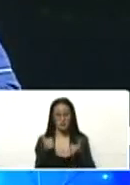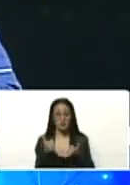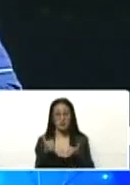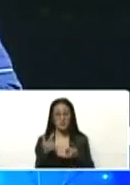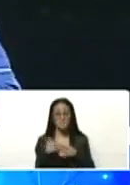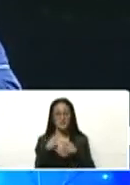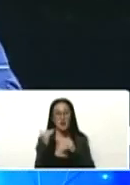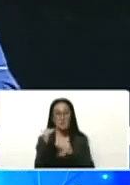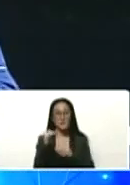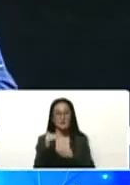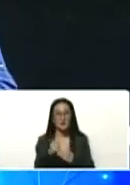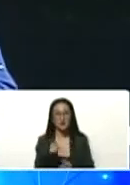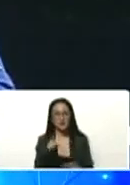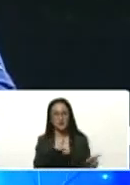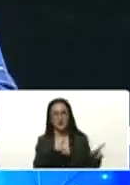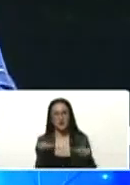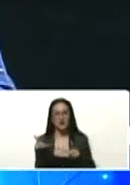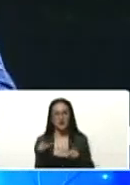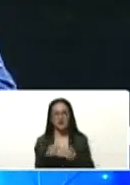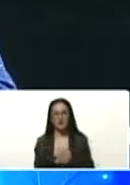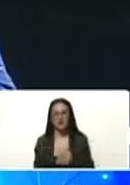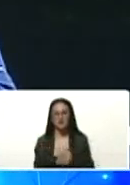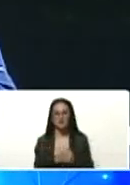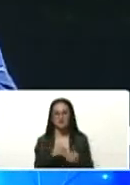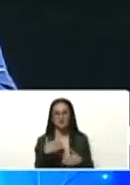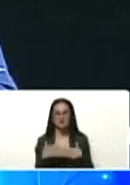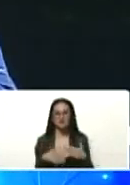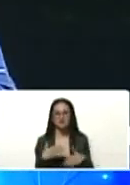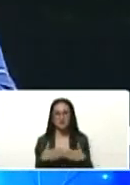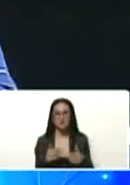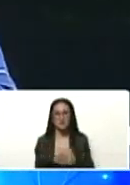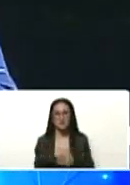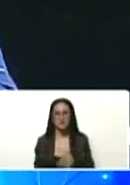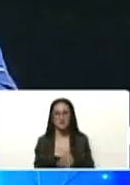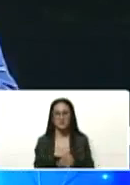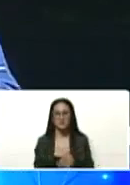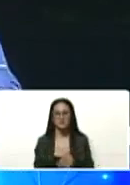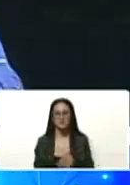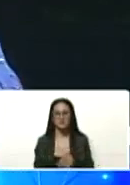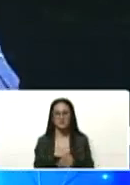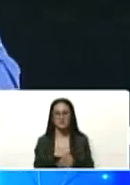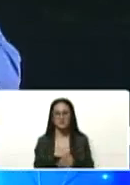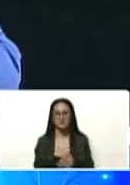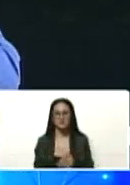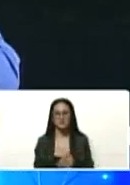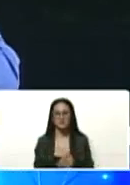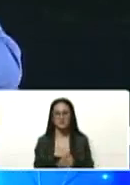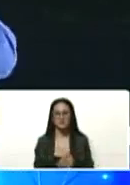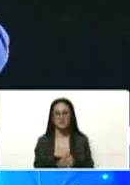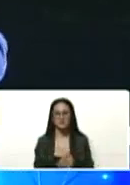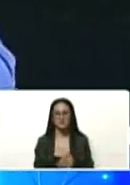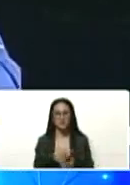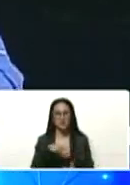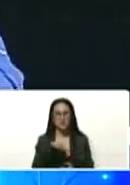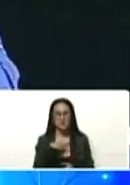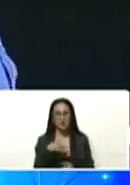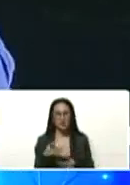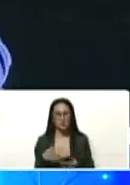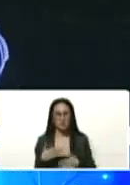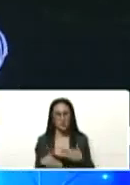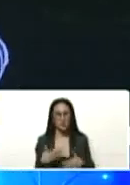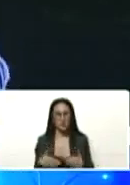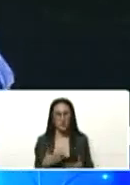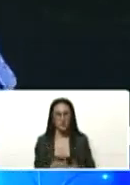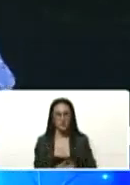están listos para arrancarnos de la mano lo que nosotros le ofertemos, lo que nosotros produzcamos. Por eso es